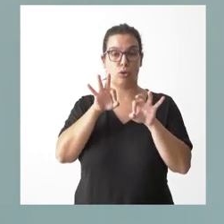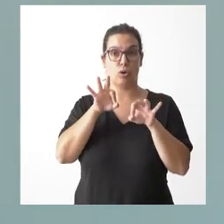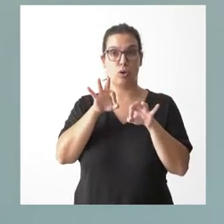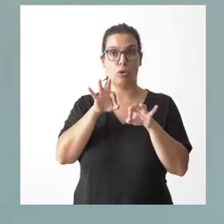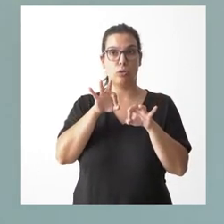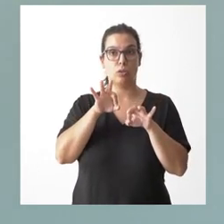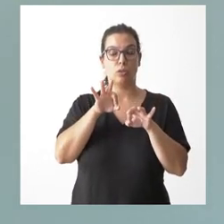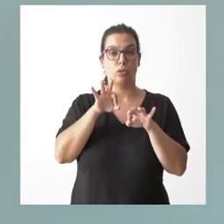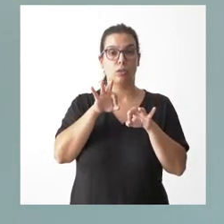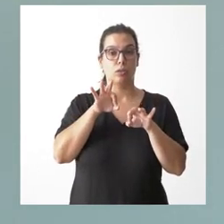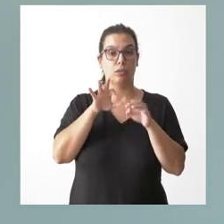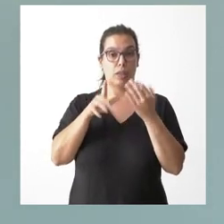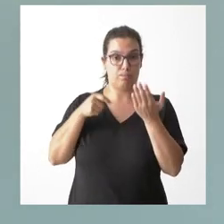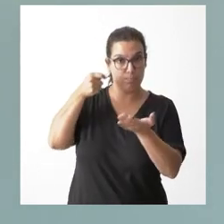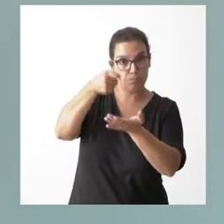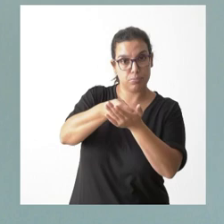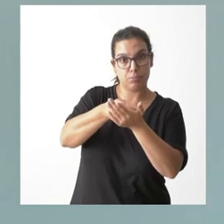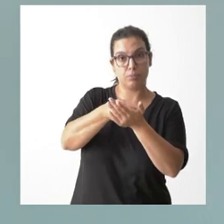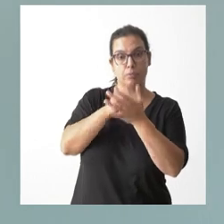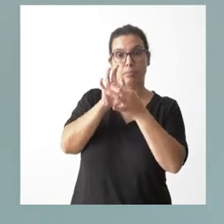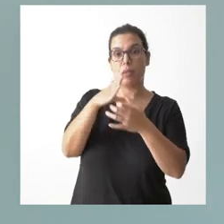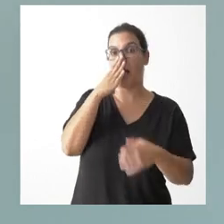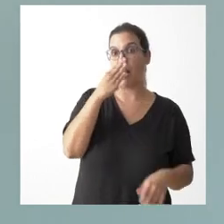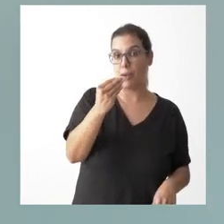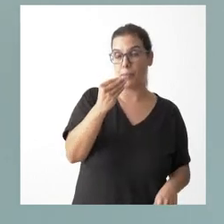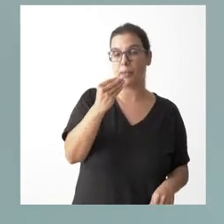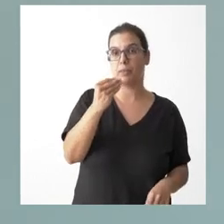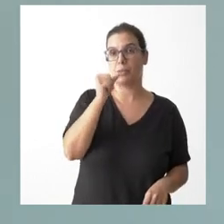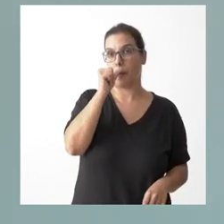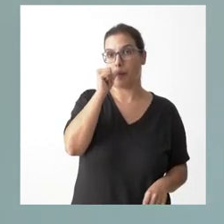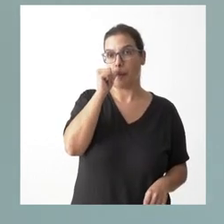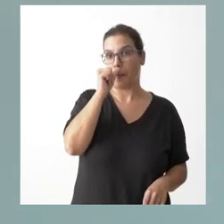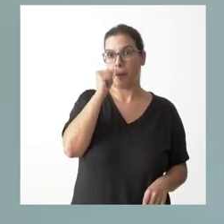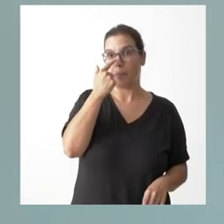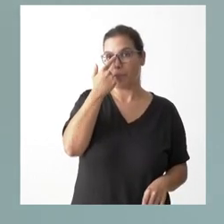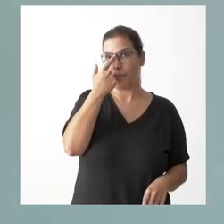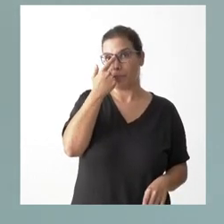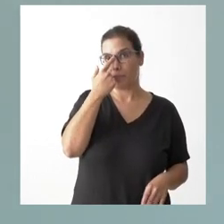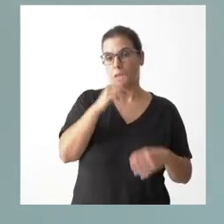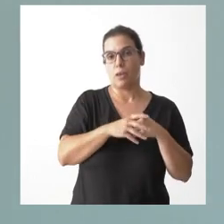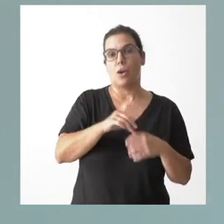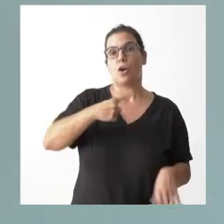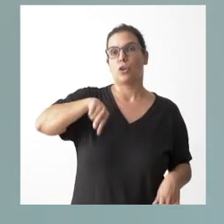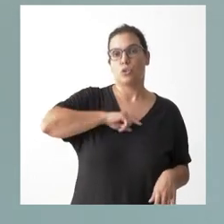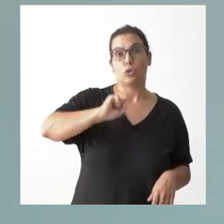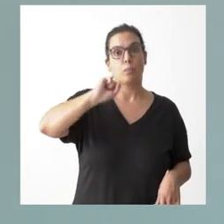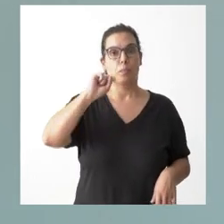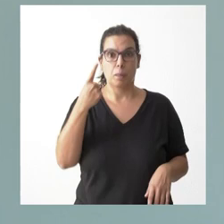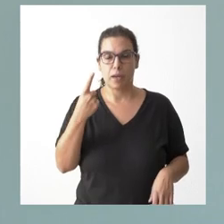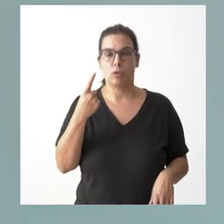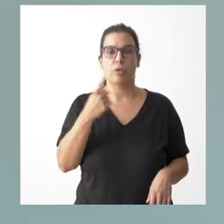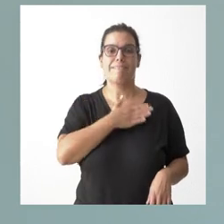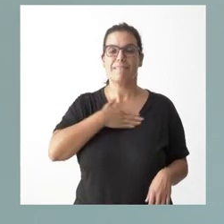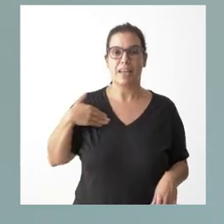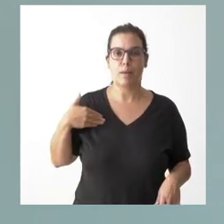de la aportación en relación con el AVE que usted planteaba. Lo primero que estamos pidiendo nosotros es la extensión de la obligación del servicio público, que